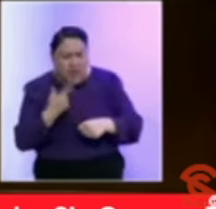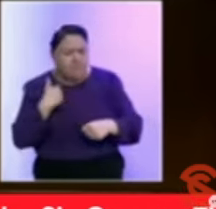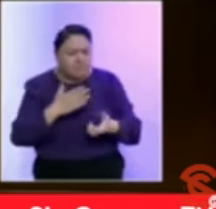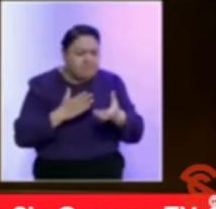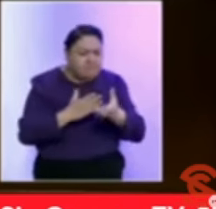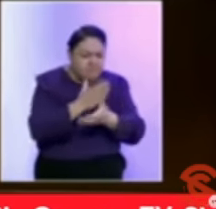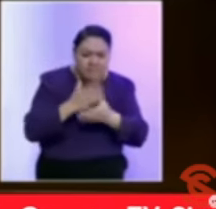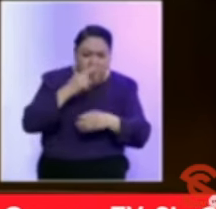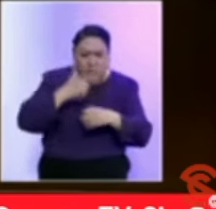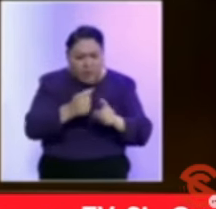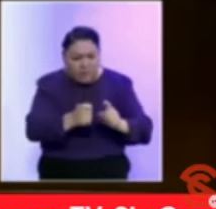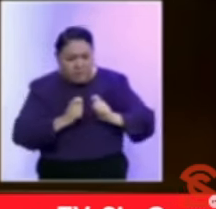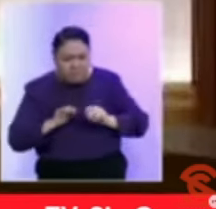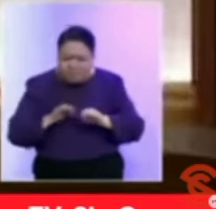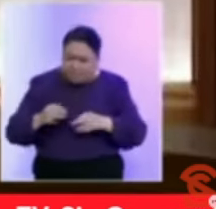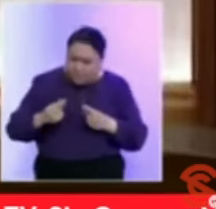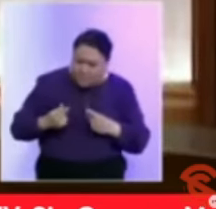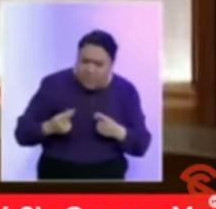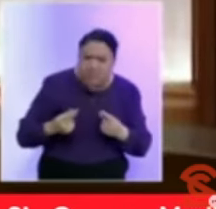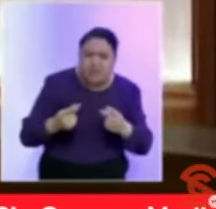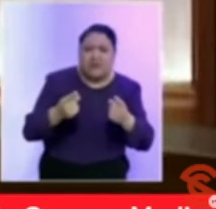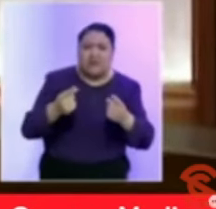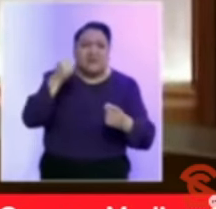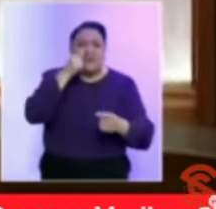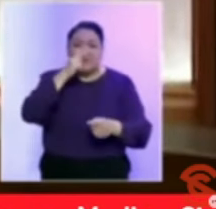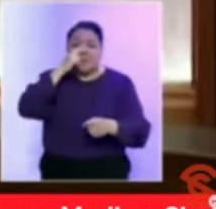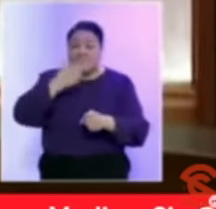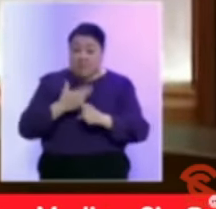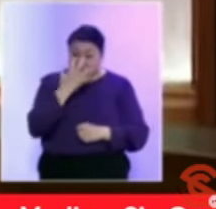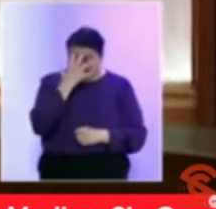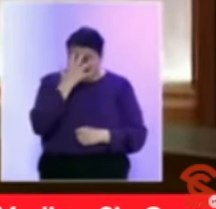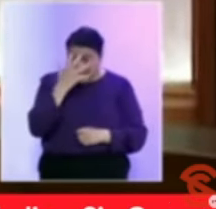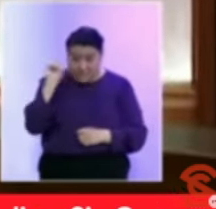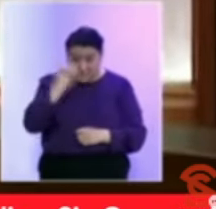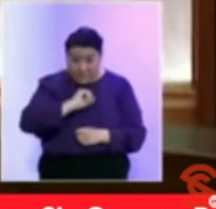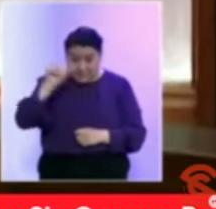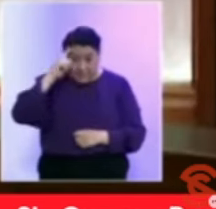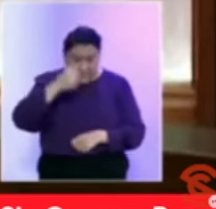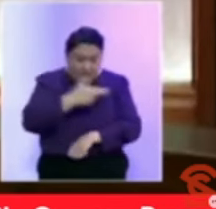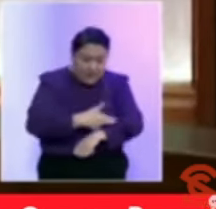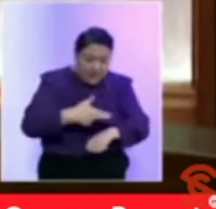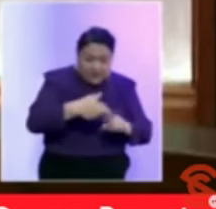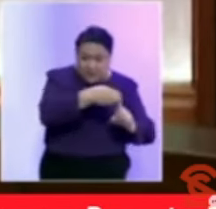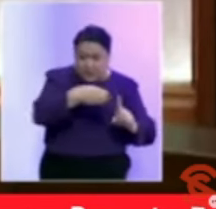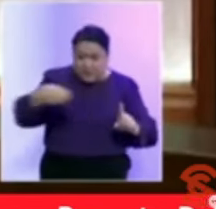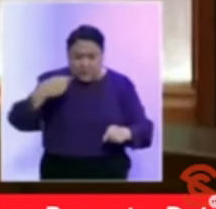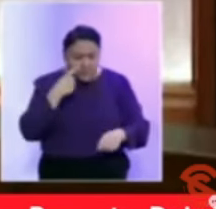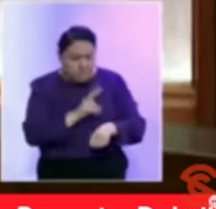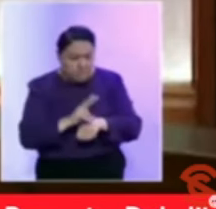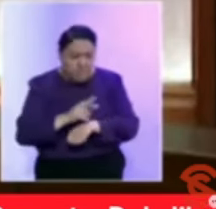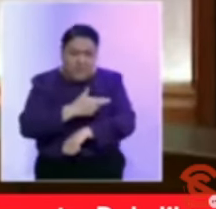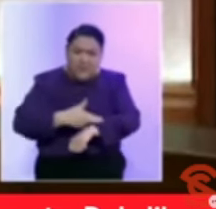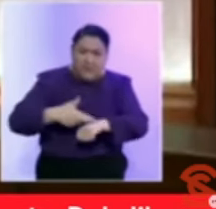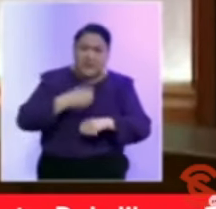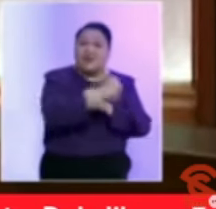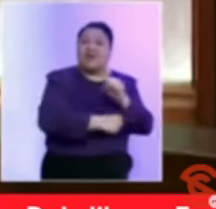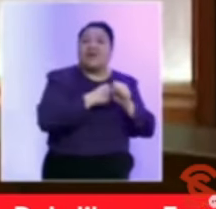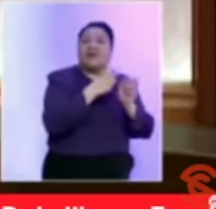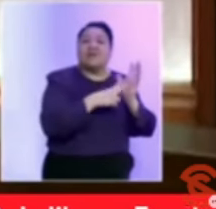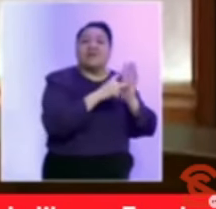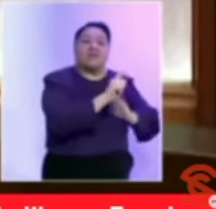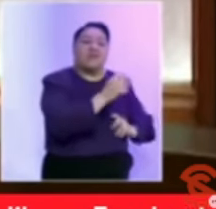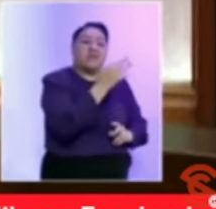cargas de trabajo y la alta responsabilidad del proceso electoral 2023